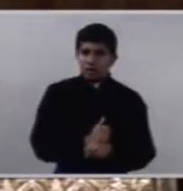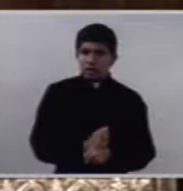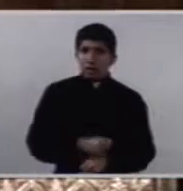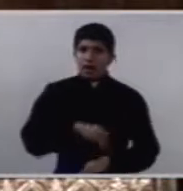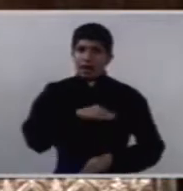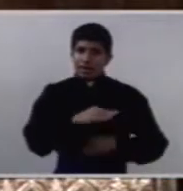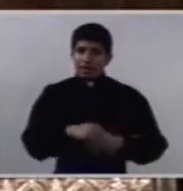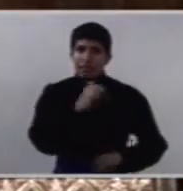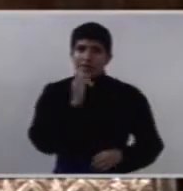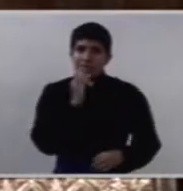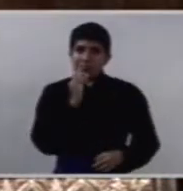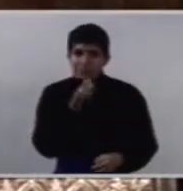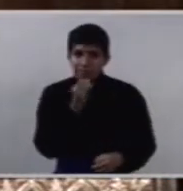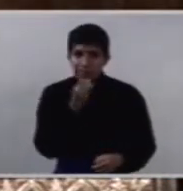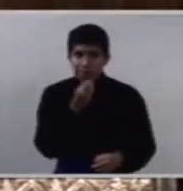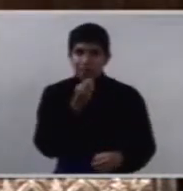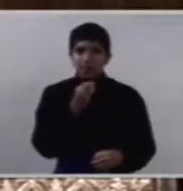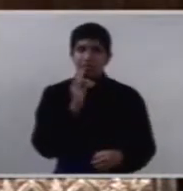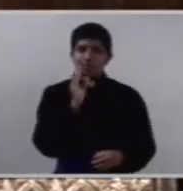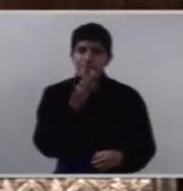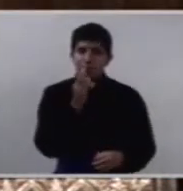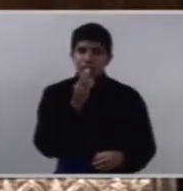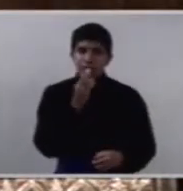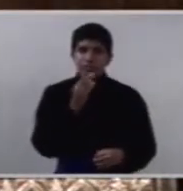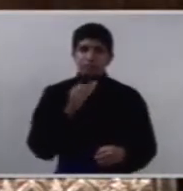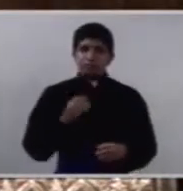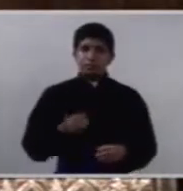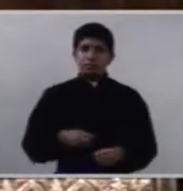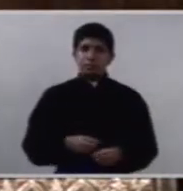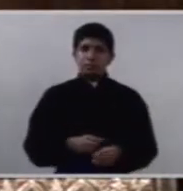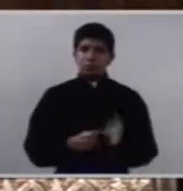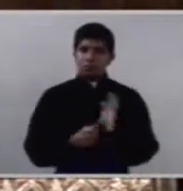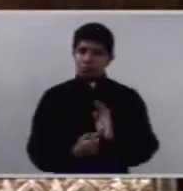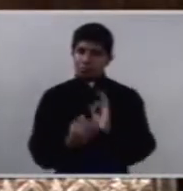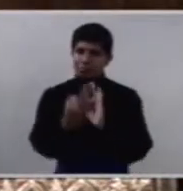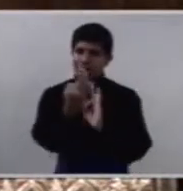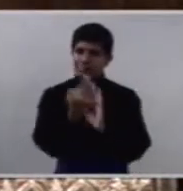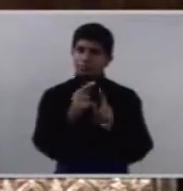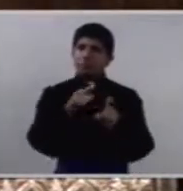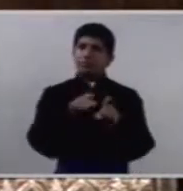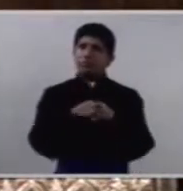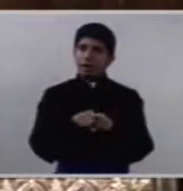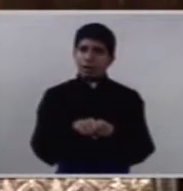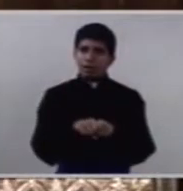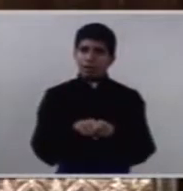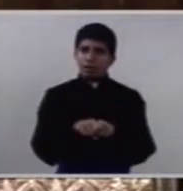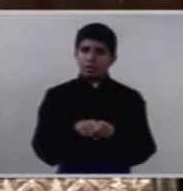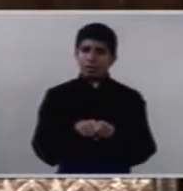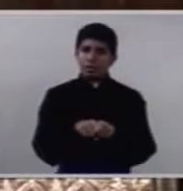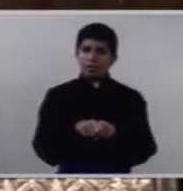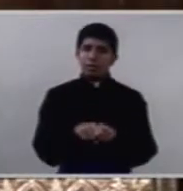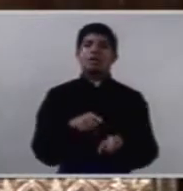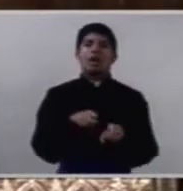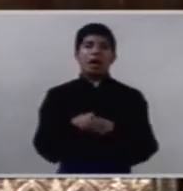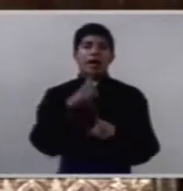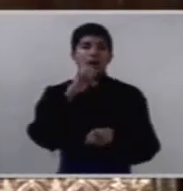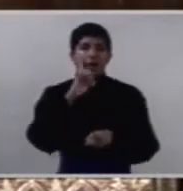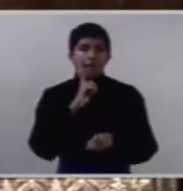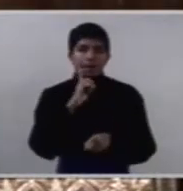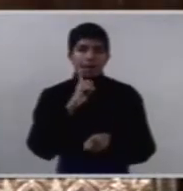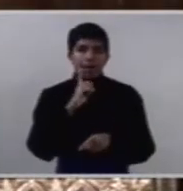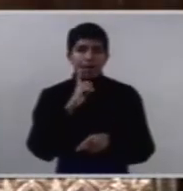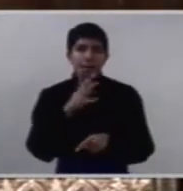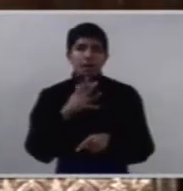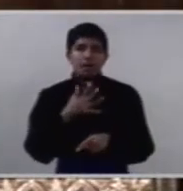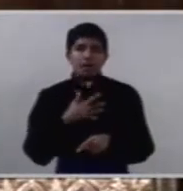circunstancia nos pone frente al hermano, frente a la hermana, que